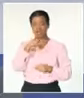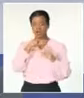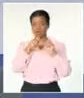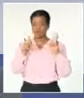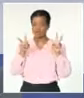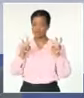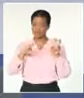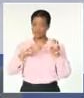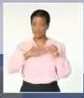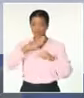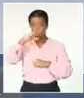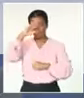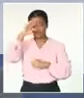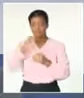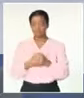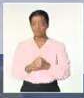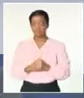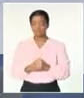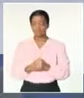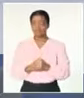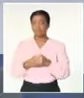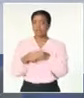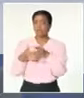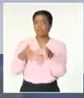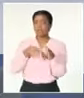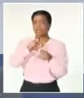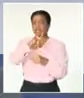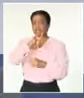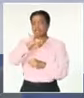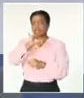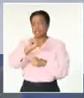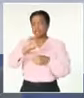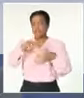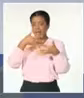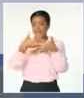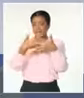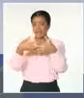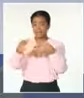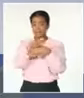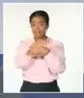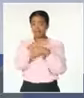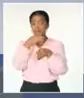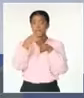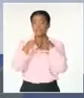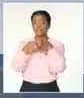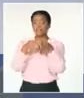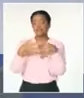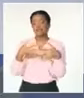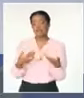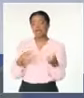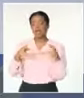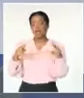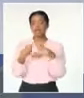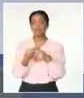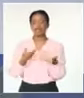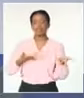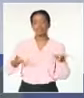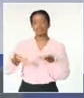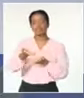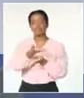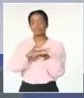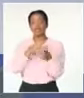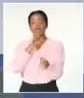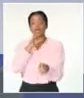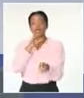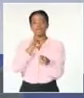Nacionales. Unas 360 empresas de diversos sectores participan en la macrorrueda de negocios que comenzó este martes como parte de la